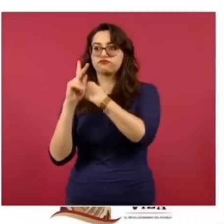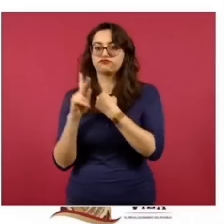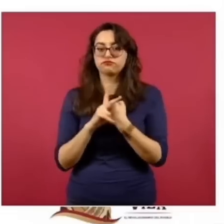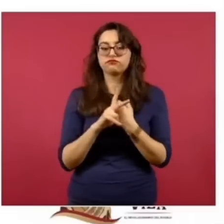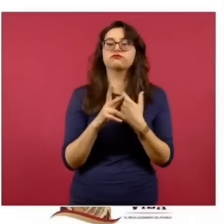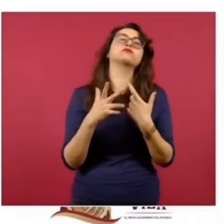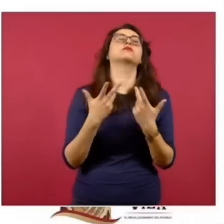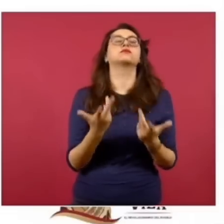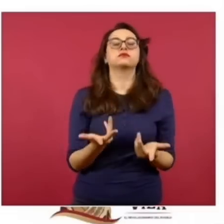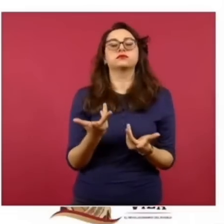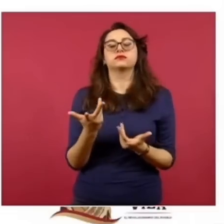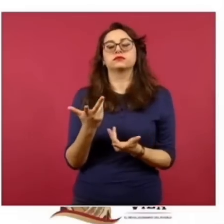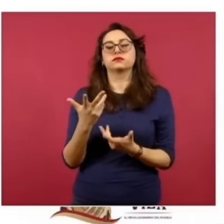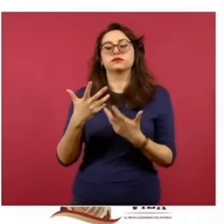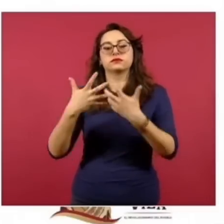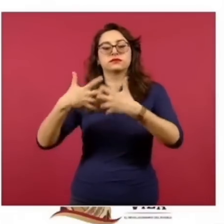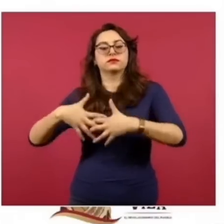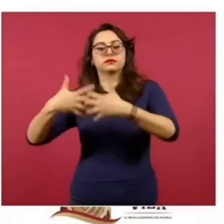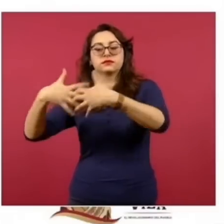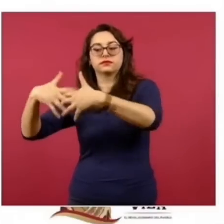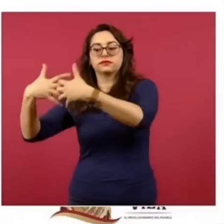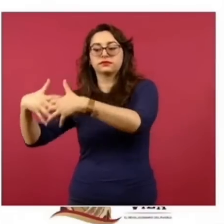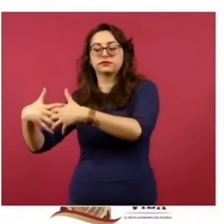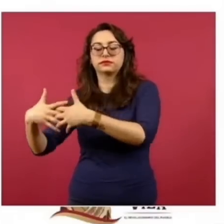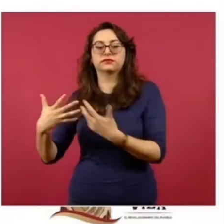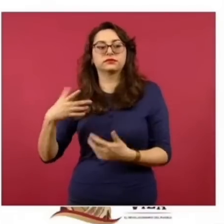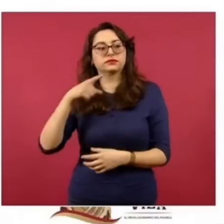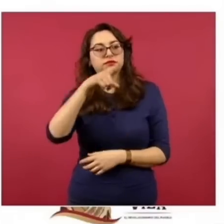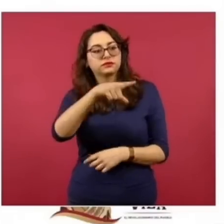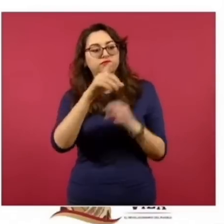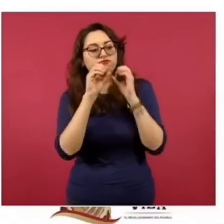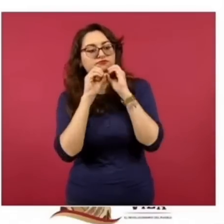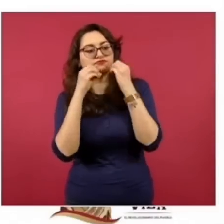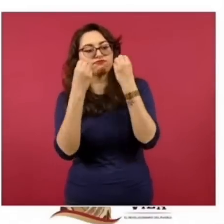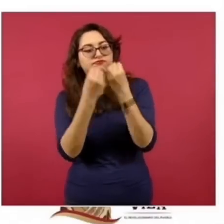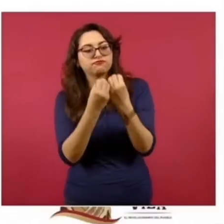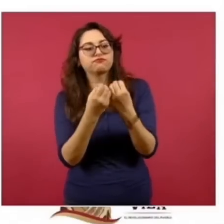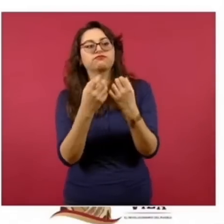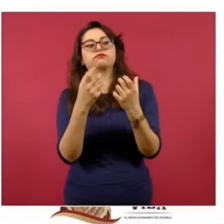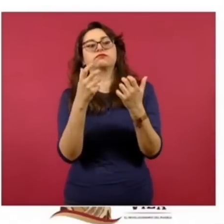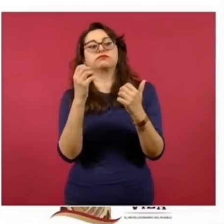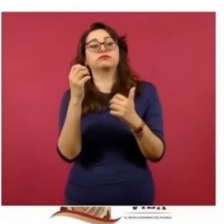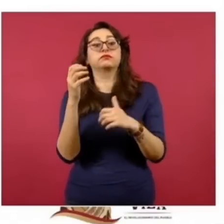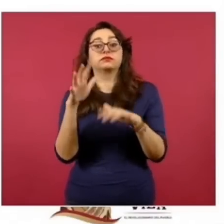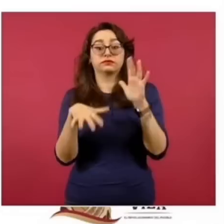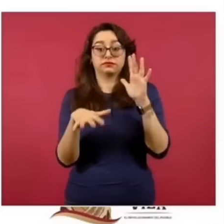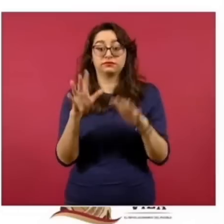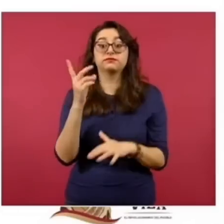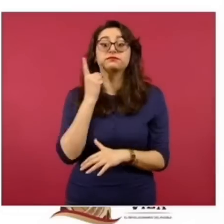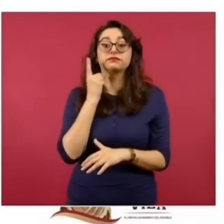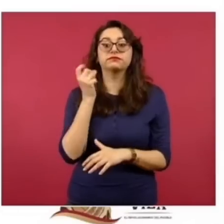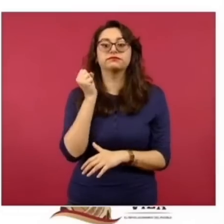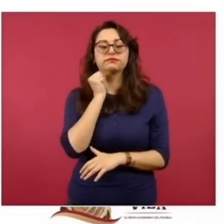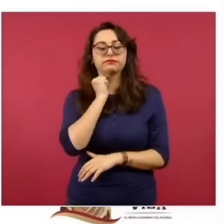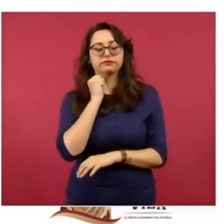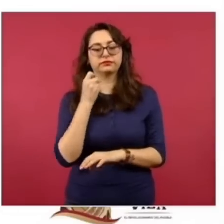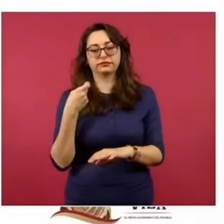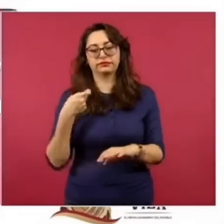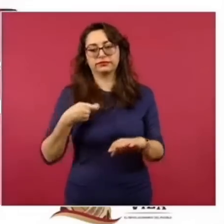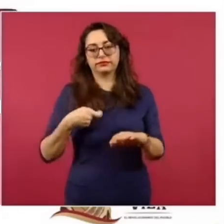son financiadas por la propia industria, a veces involucrando legisladores, por ejemplo, está pretendiendo